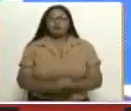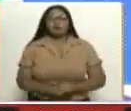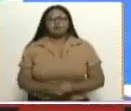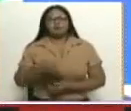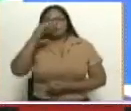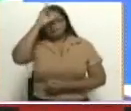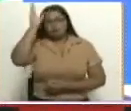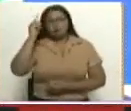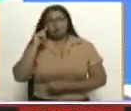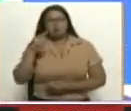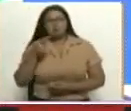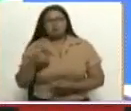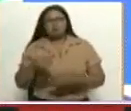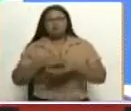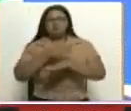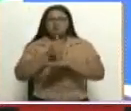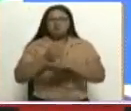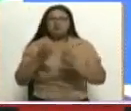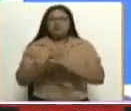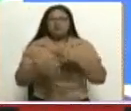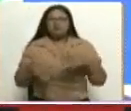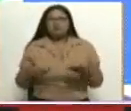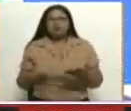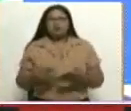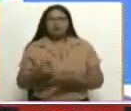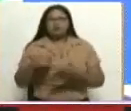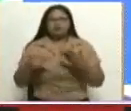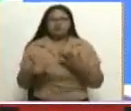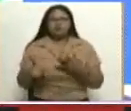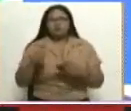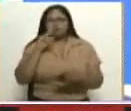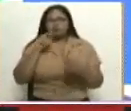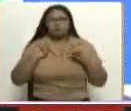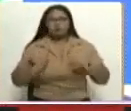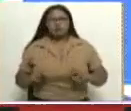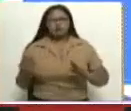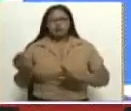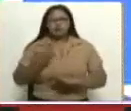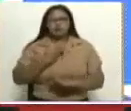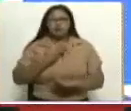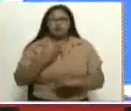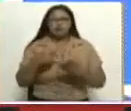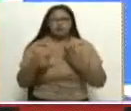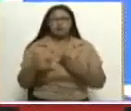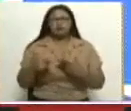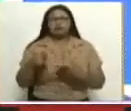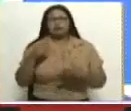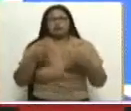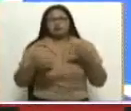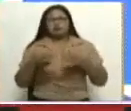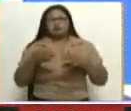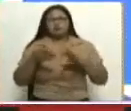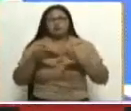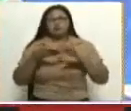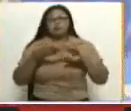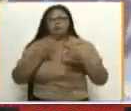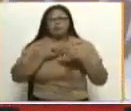declarado su culpabilidad en crímenes de lesa humanidad contra el noble y pacífico pueblo de